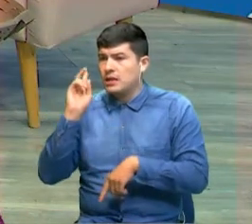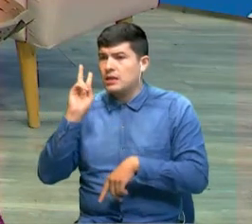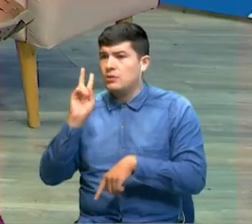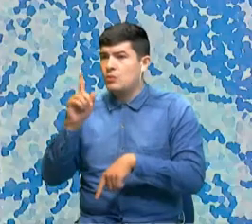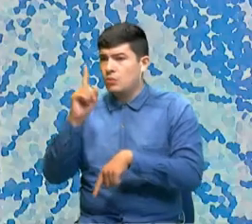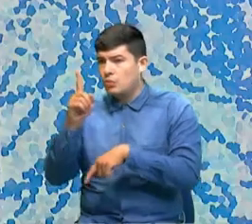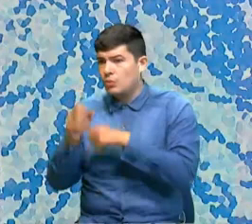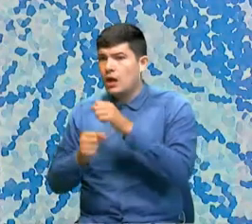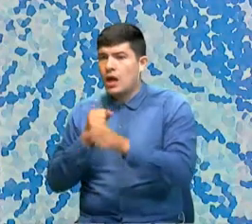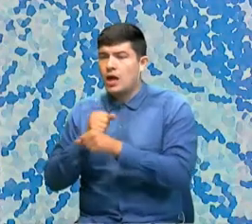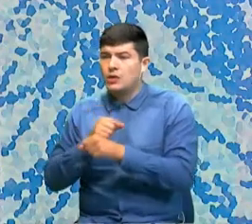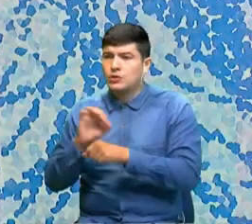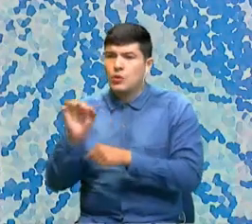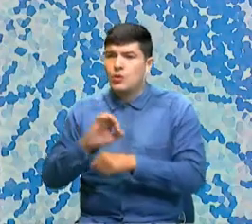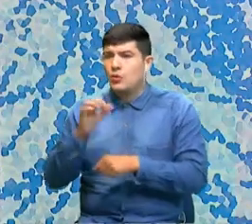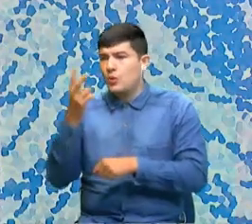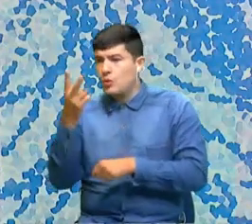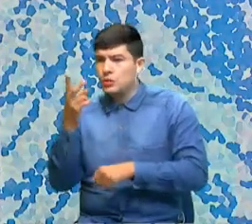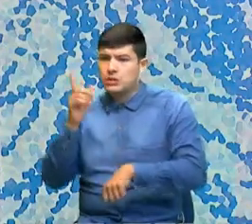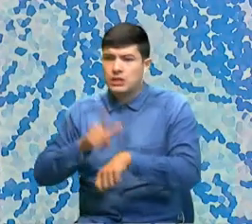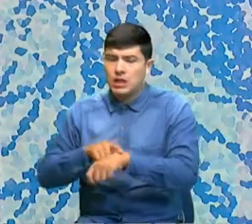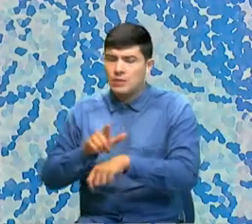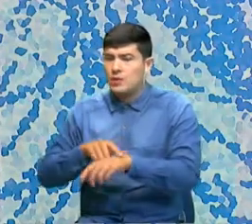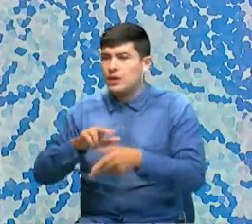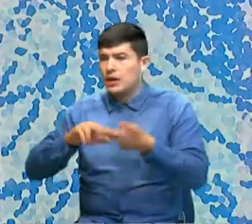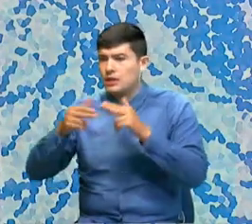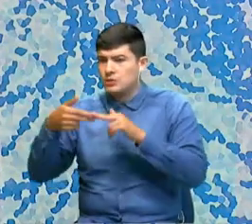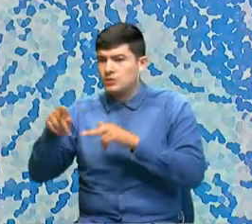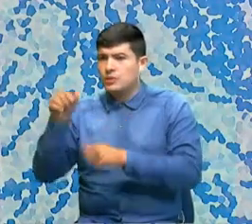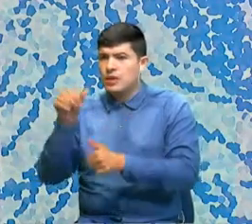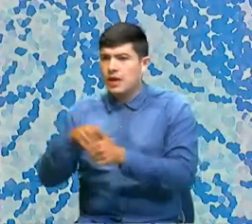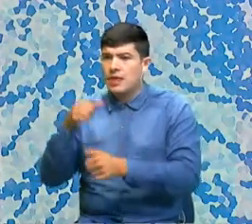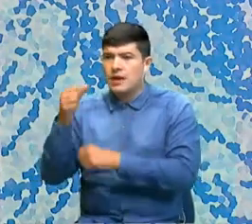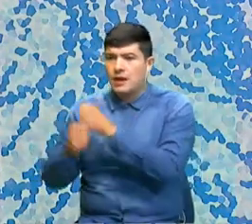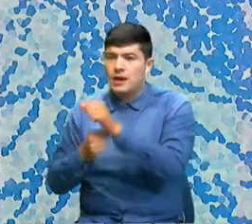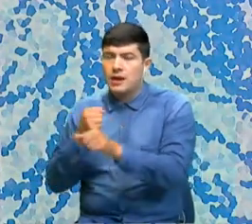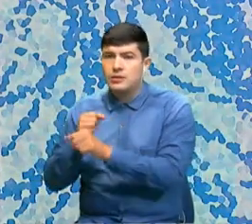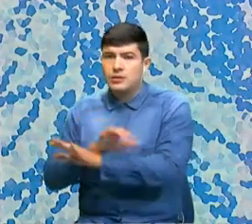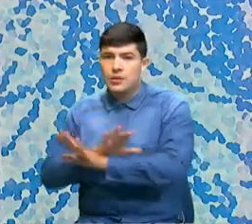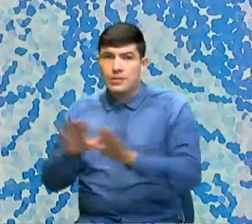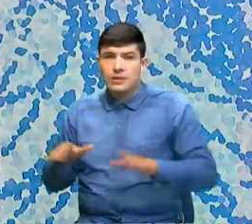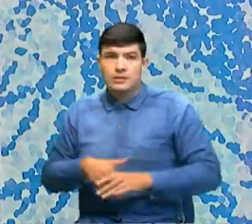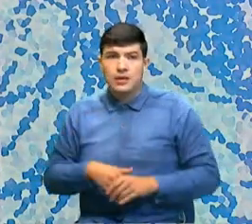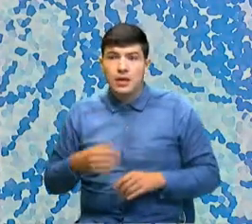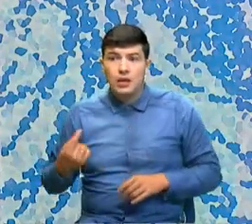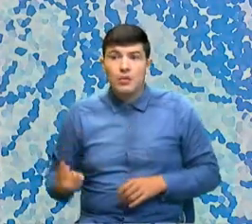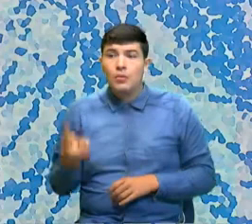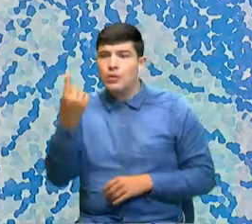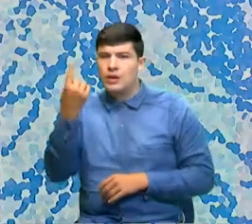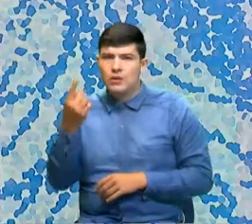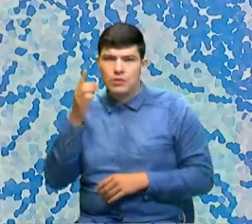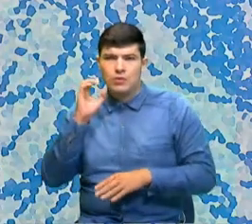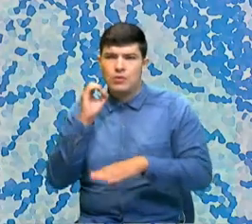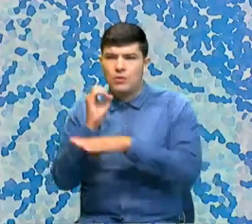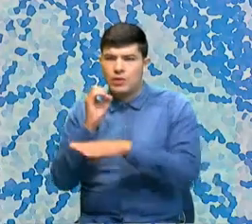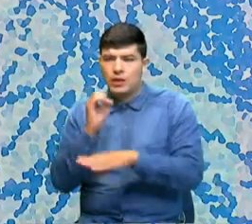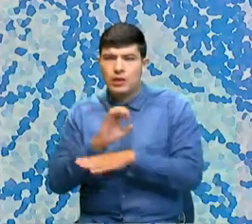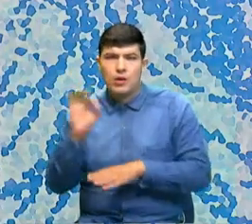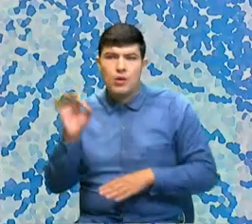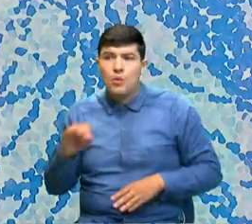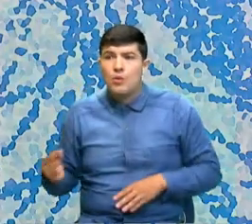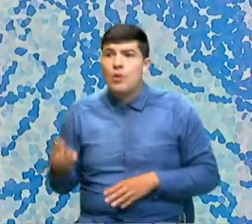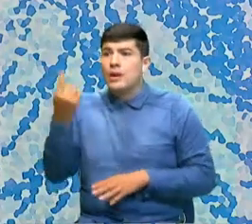superiores a uno o dos periodos correspondientes a cada año. Ese es el único órgano o la